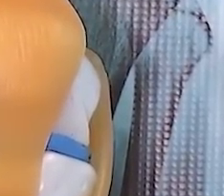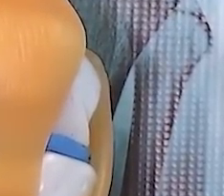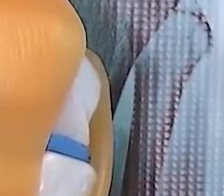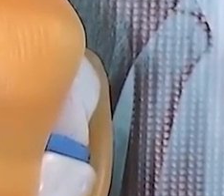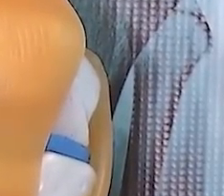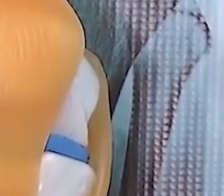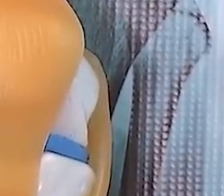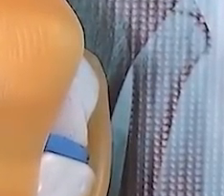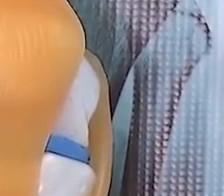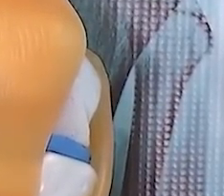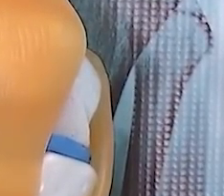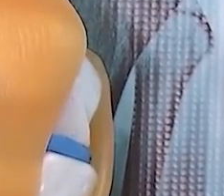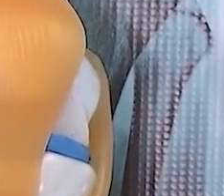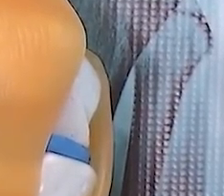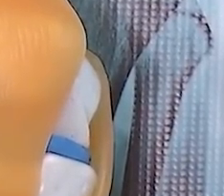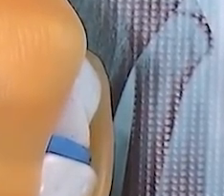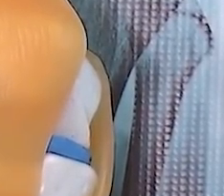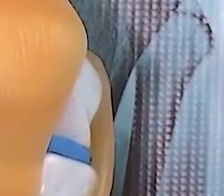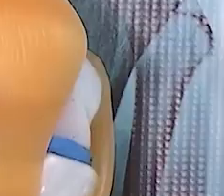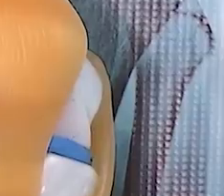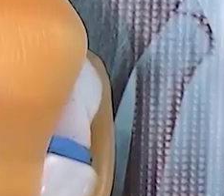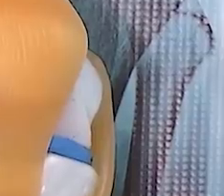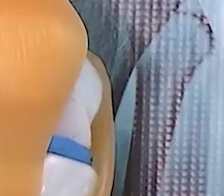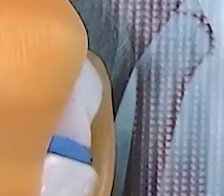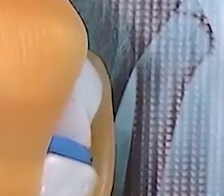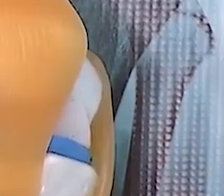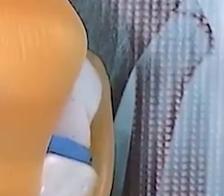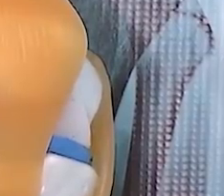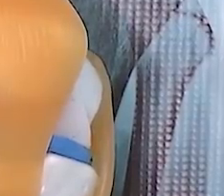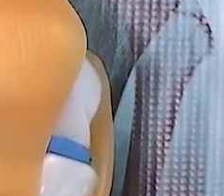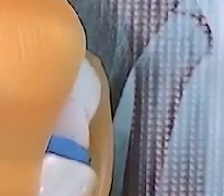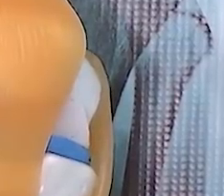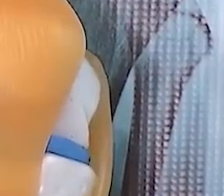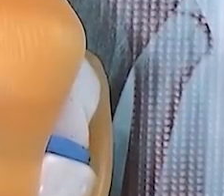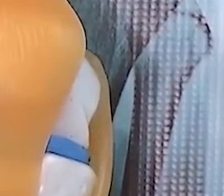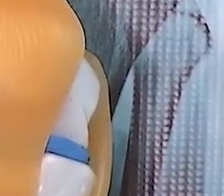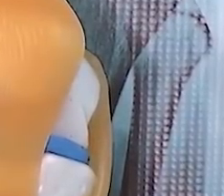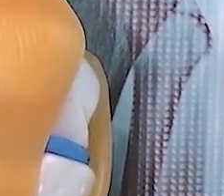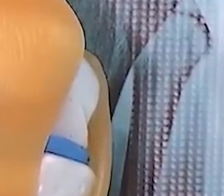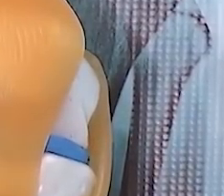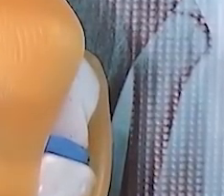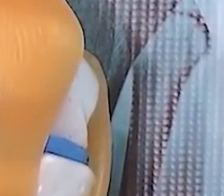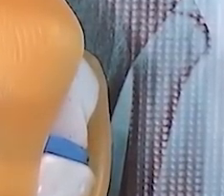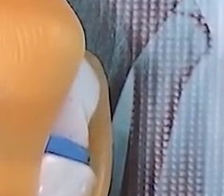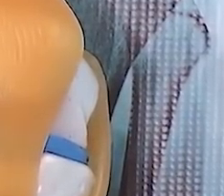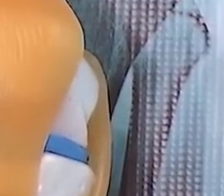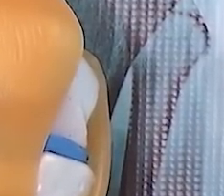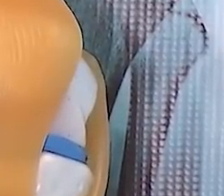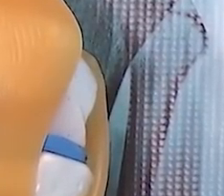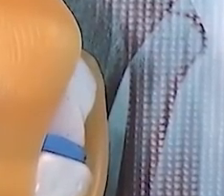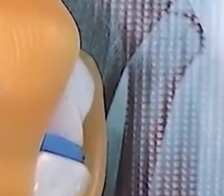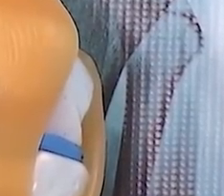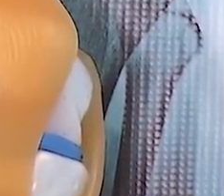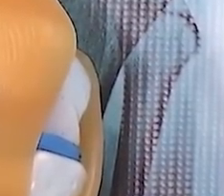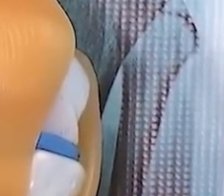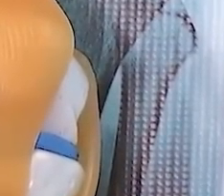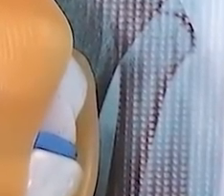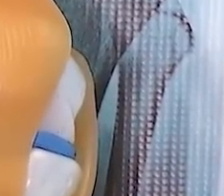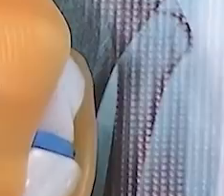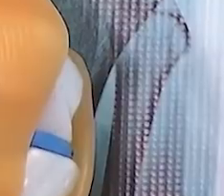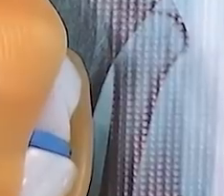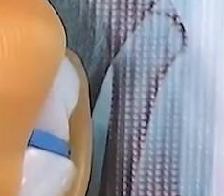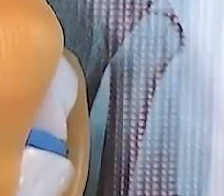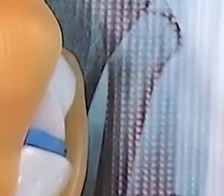Entre hueso y hueso debe haber un cartílago, una laminilla que es